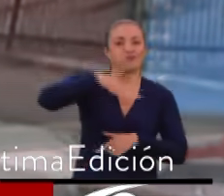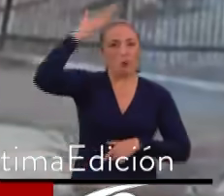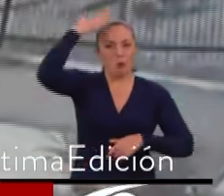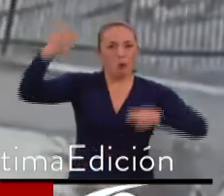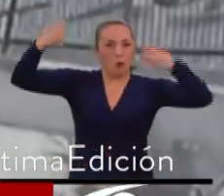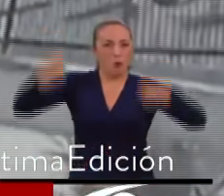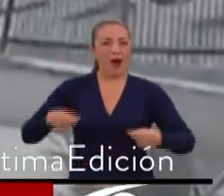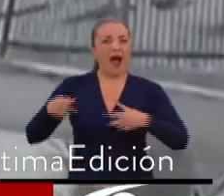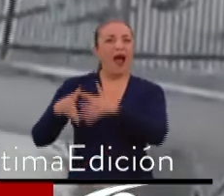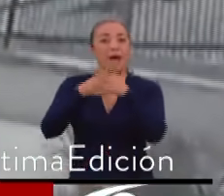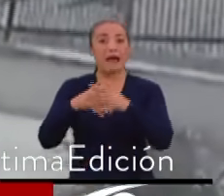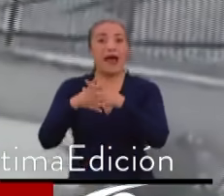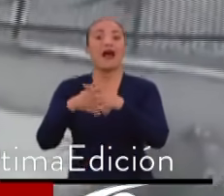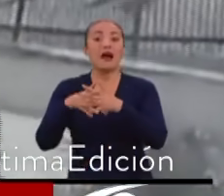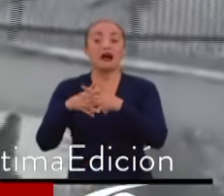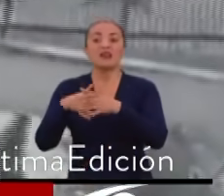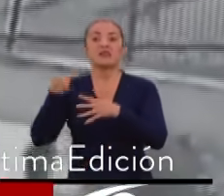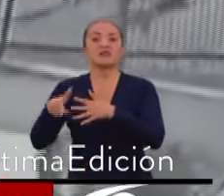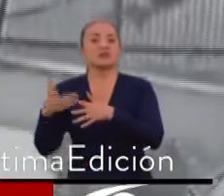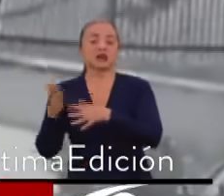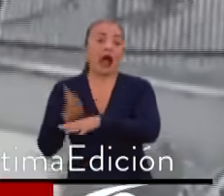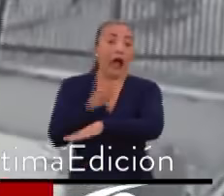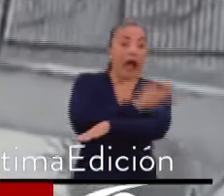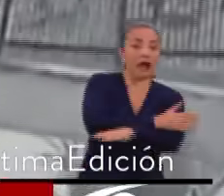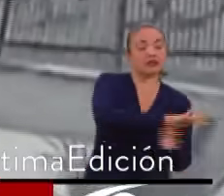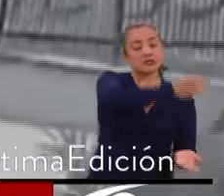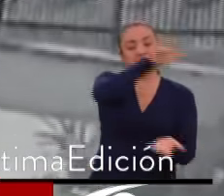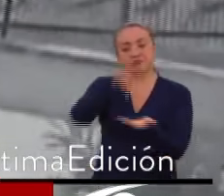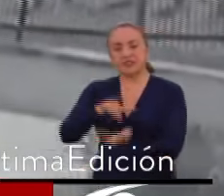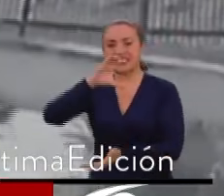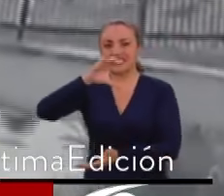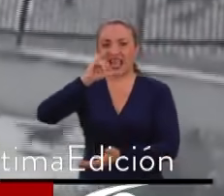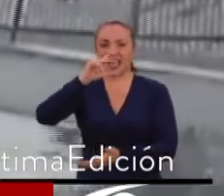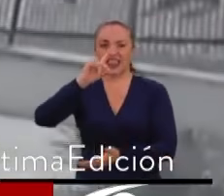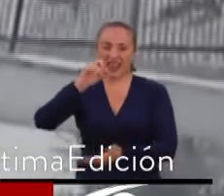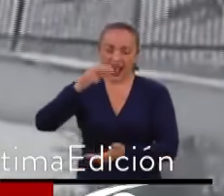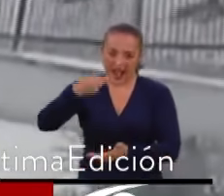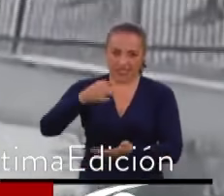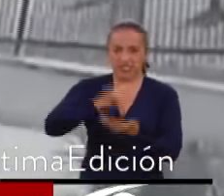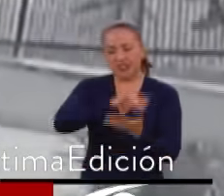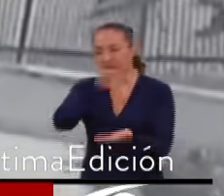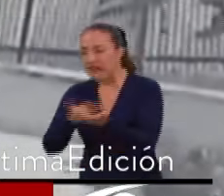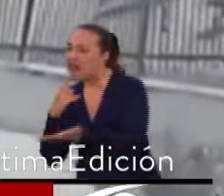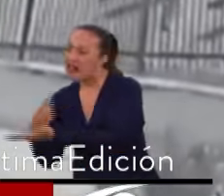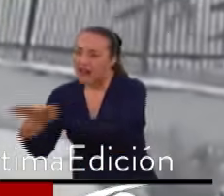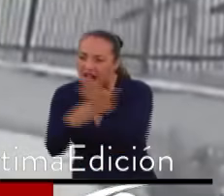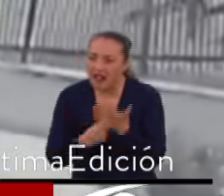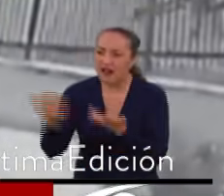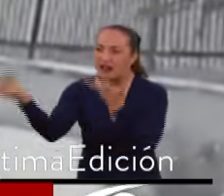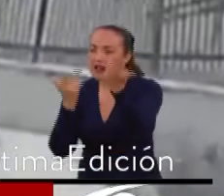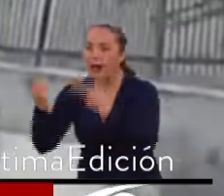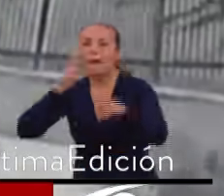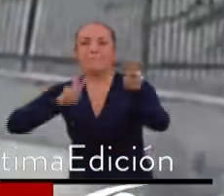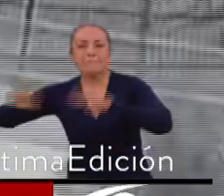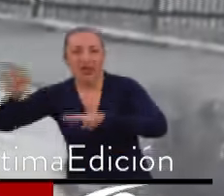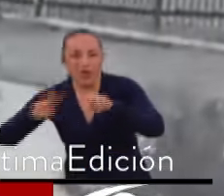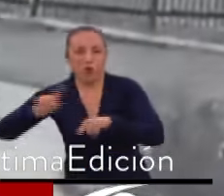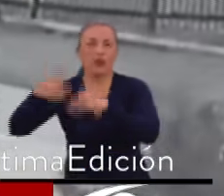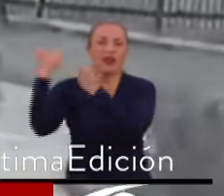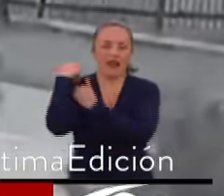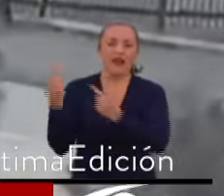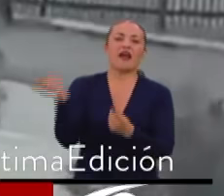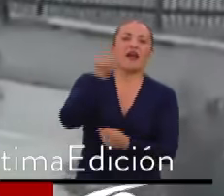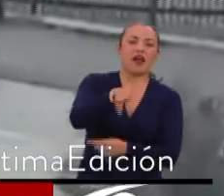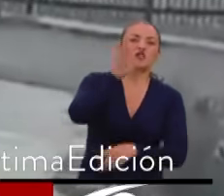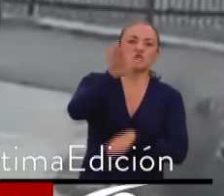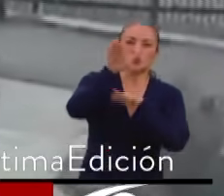visita que hizo la CIDH para escuchar a los manifestantes, al veedor distrital y a representantes de organizaciones sociales.